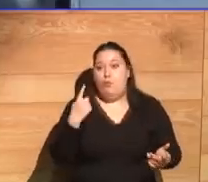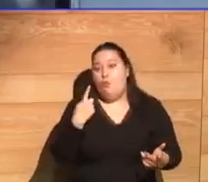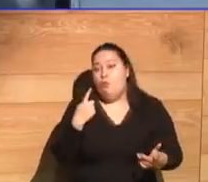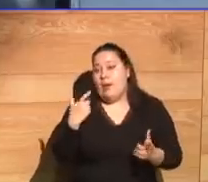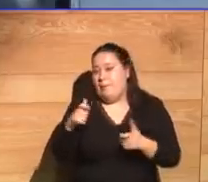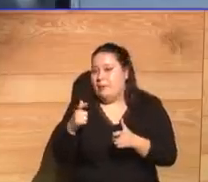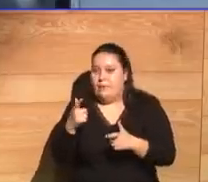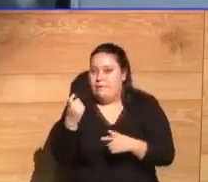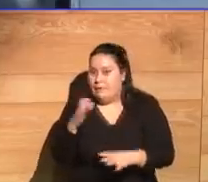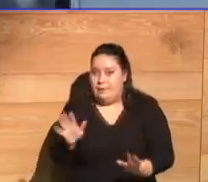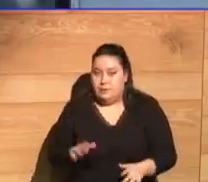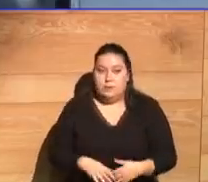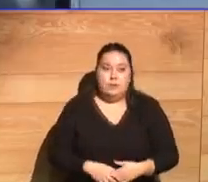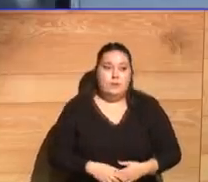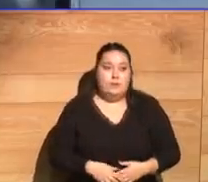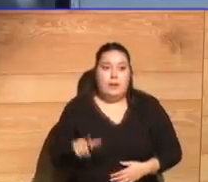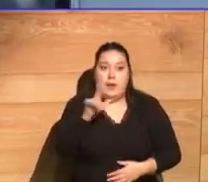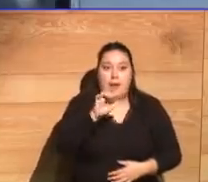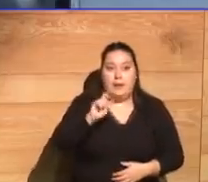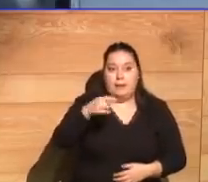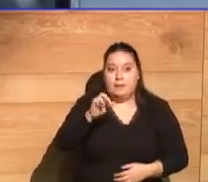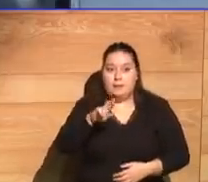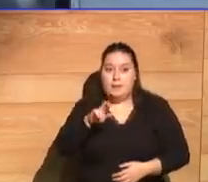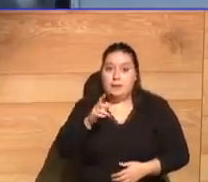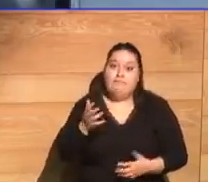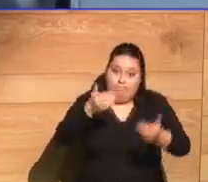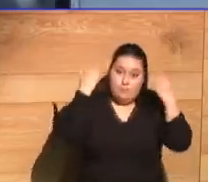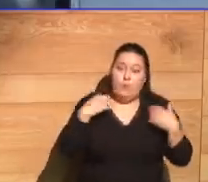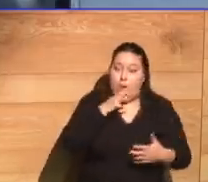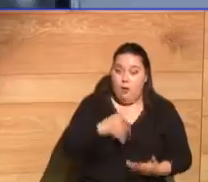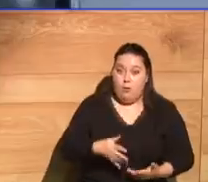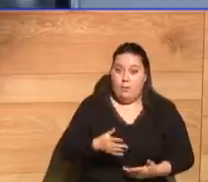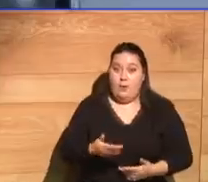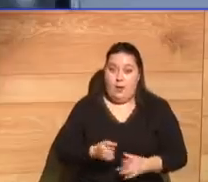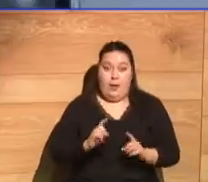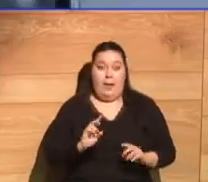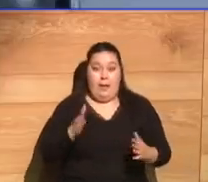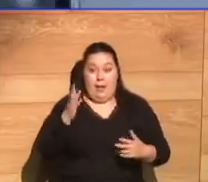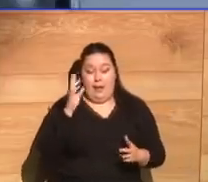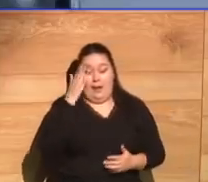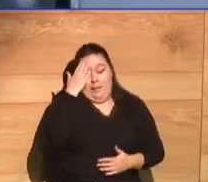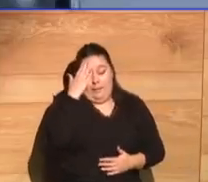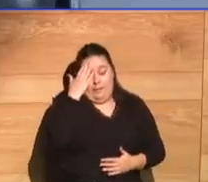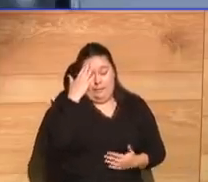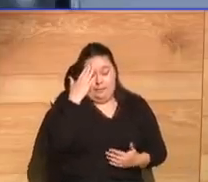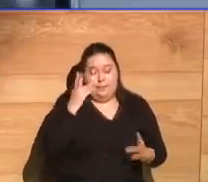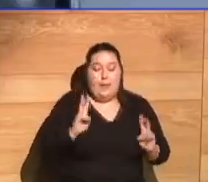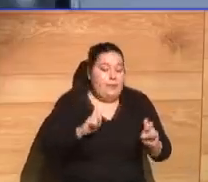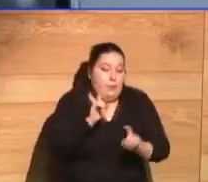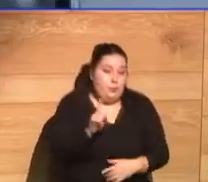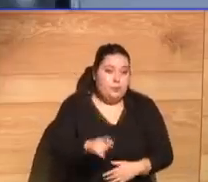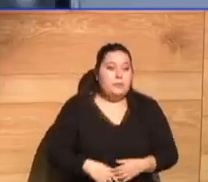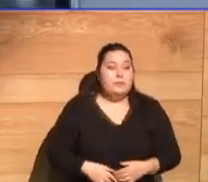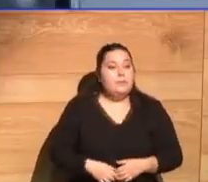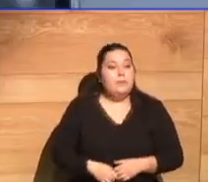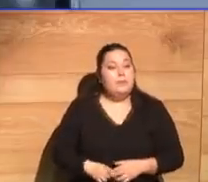De forma natural, Lester es el que se hace cargo de la película, cuando no era su intención inicialmente. Mientras que Donner lo que vivió es que sí, que siempre